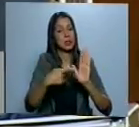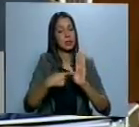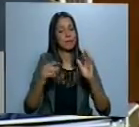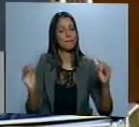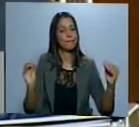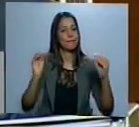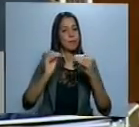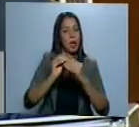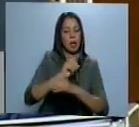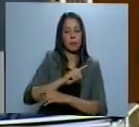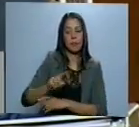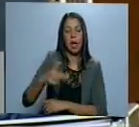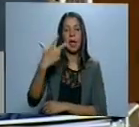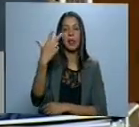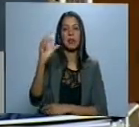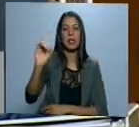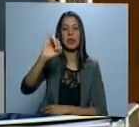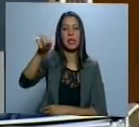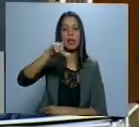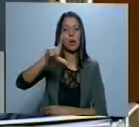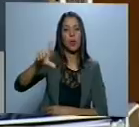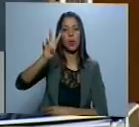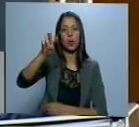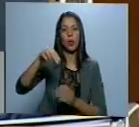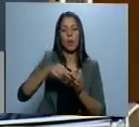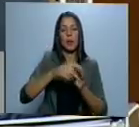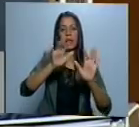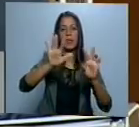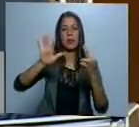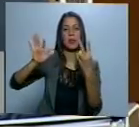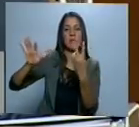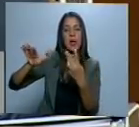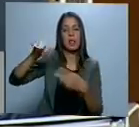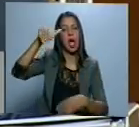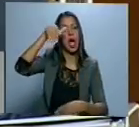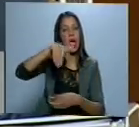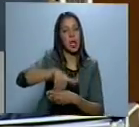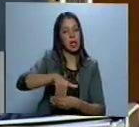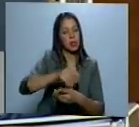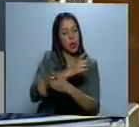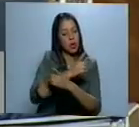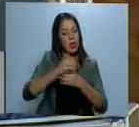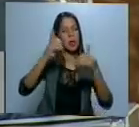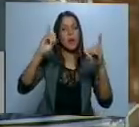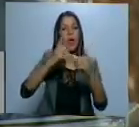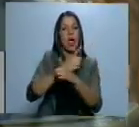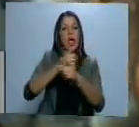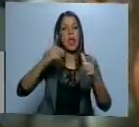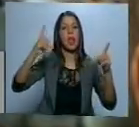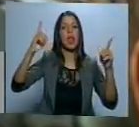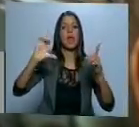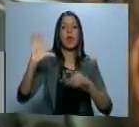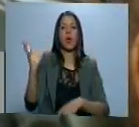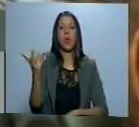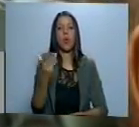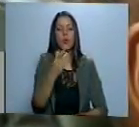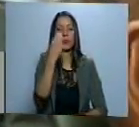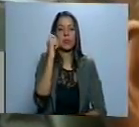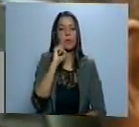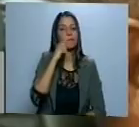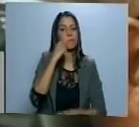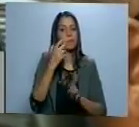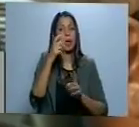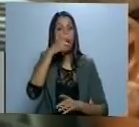mandato otorgado el 30 de julio de 2017 en elecciones democráticas, libres, universales, directas y secretas por el